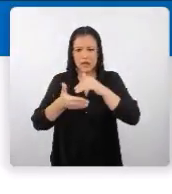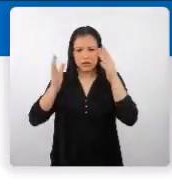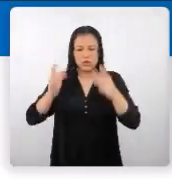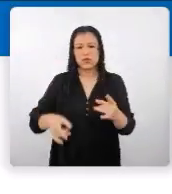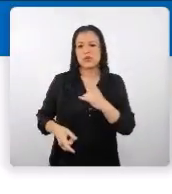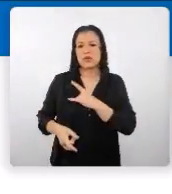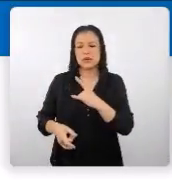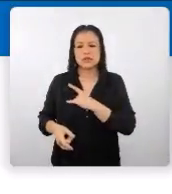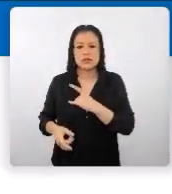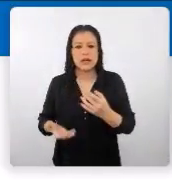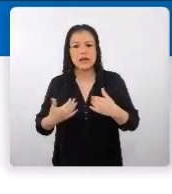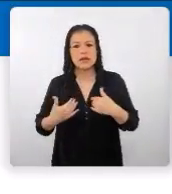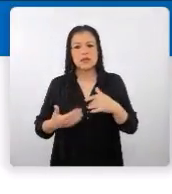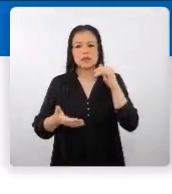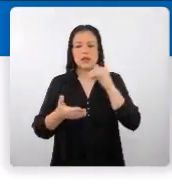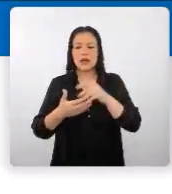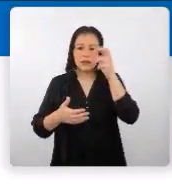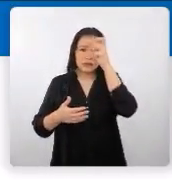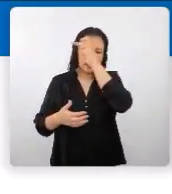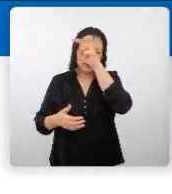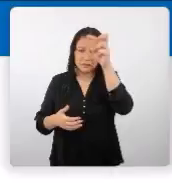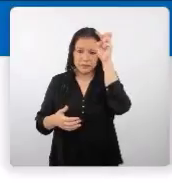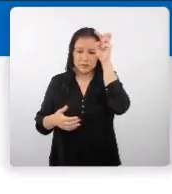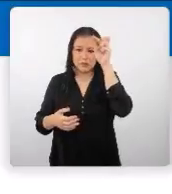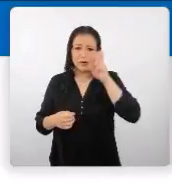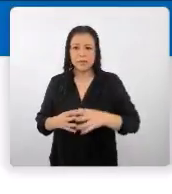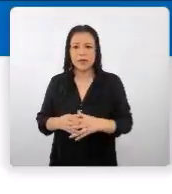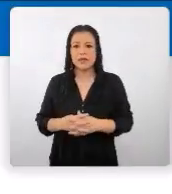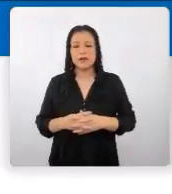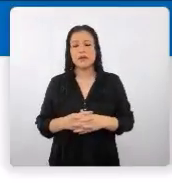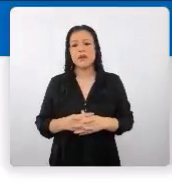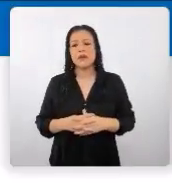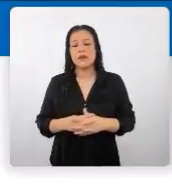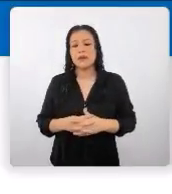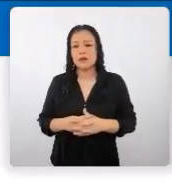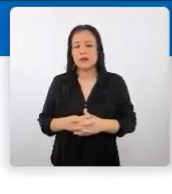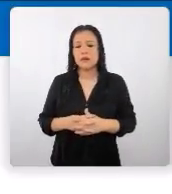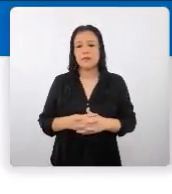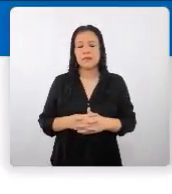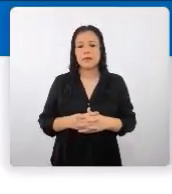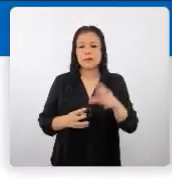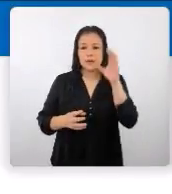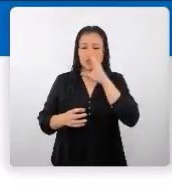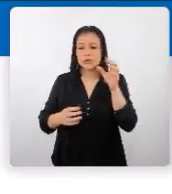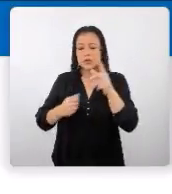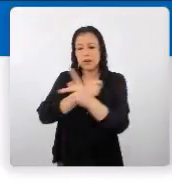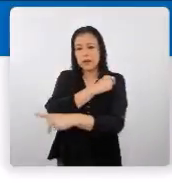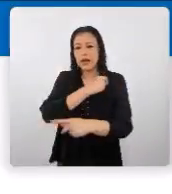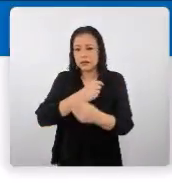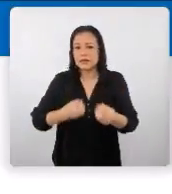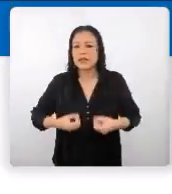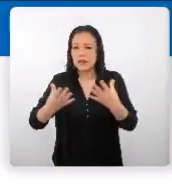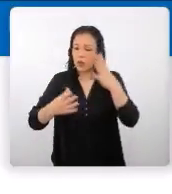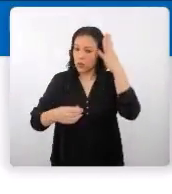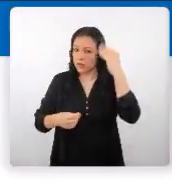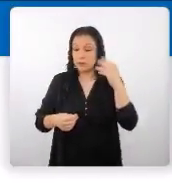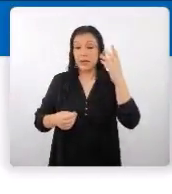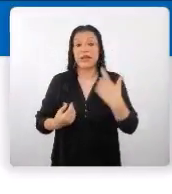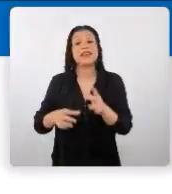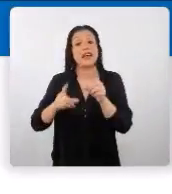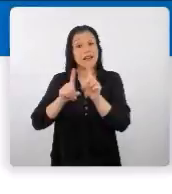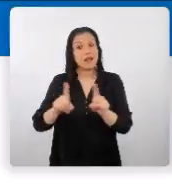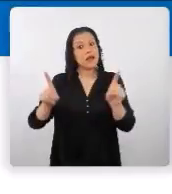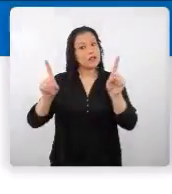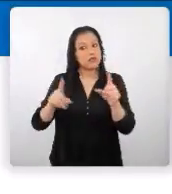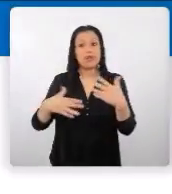universitarios, tiene estudios de posgrados, están en busca de destinos que les brinden una experiencia única,